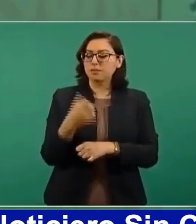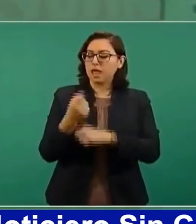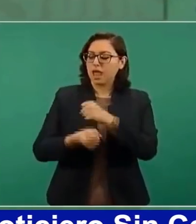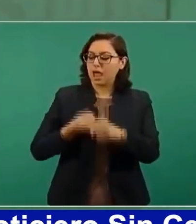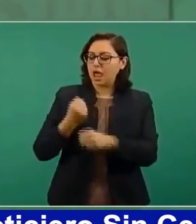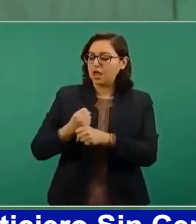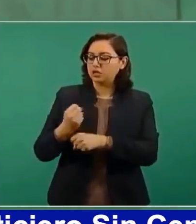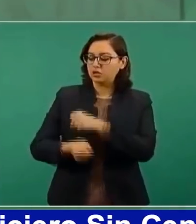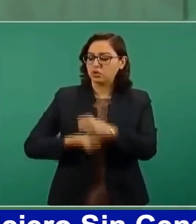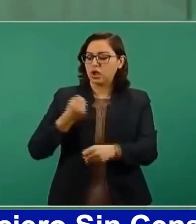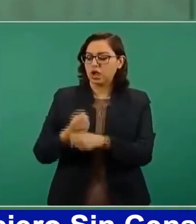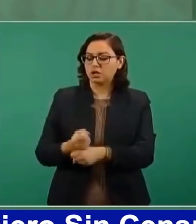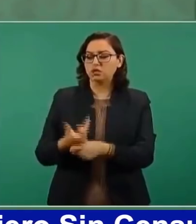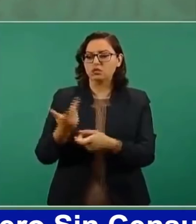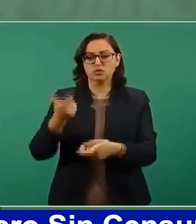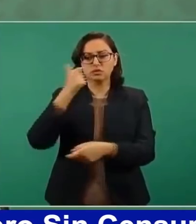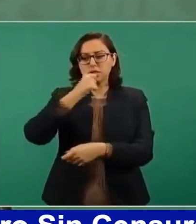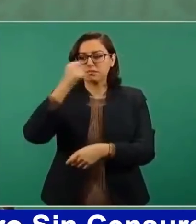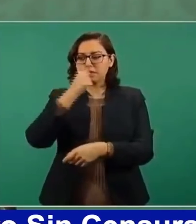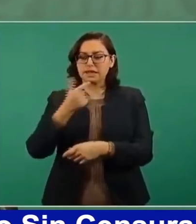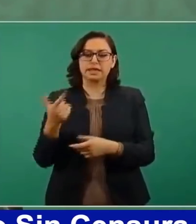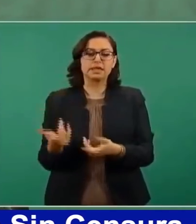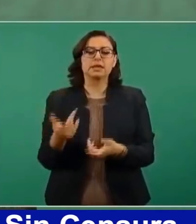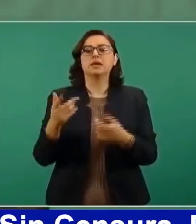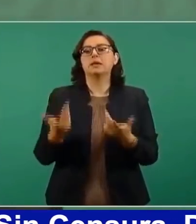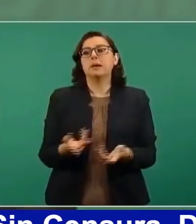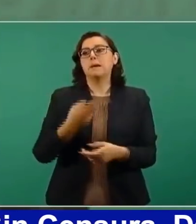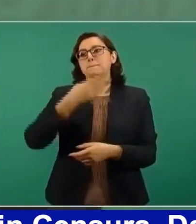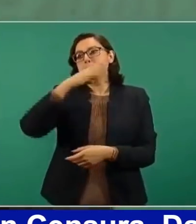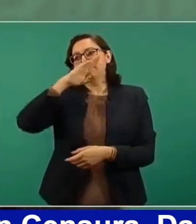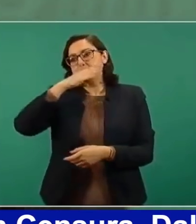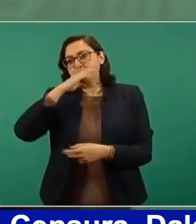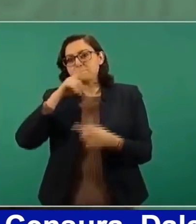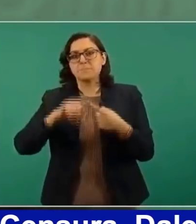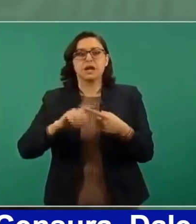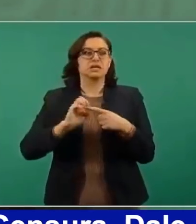de los precios de los básicos, maíz, frijol,